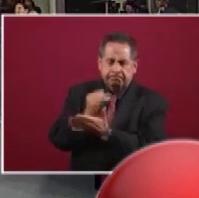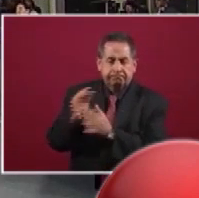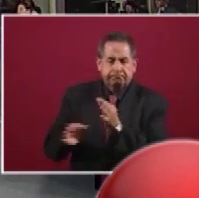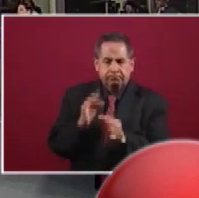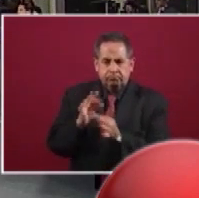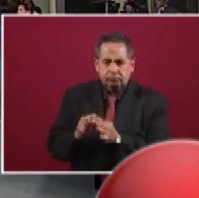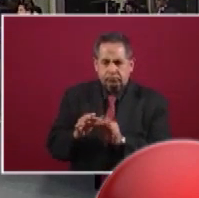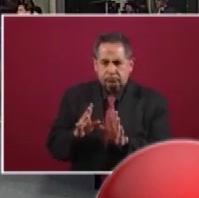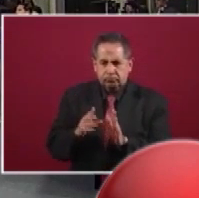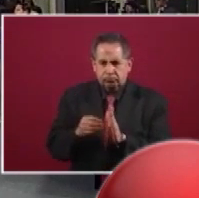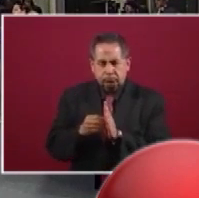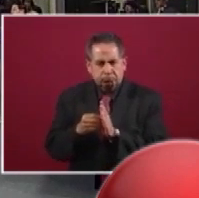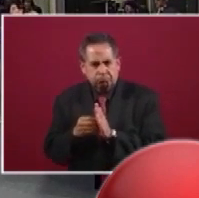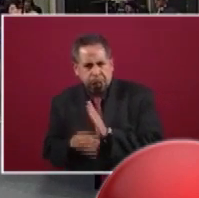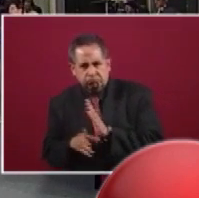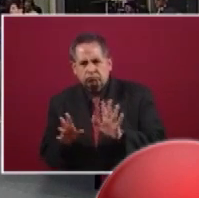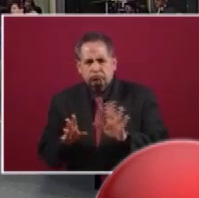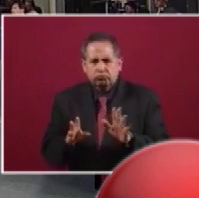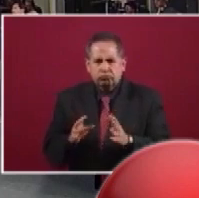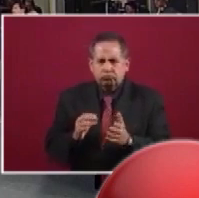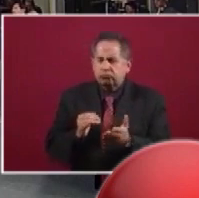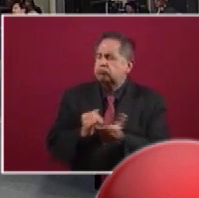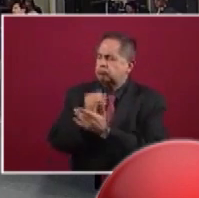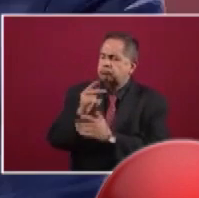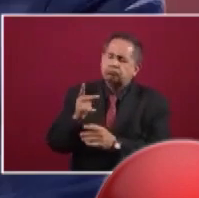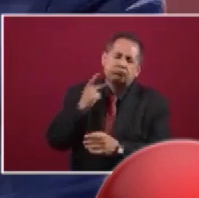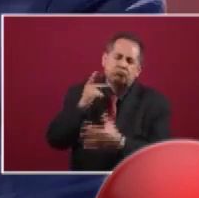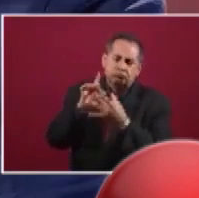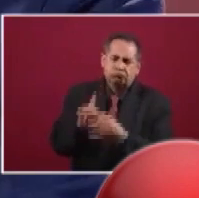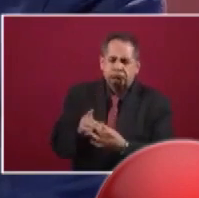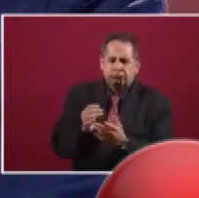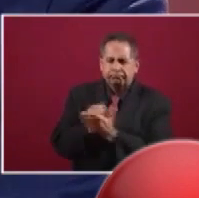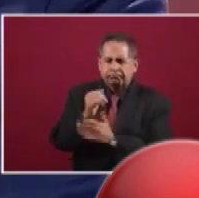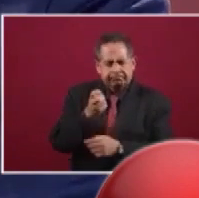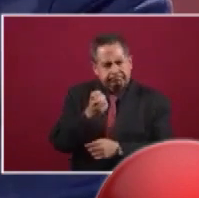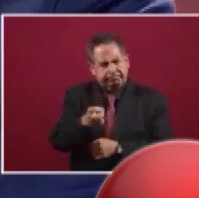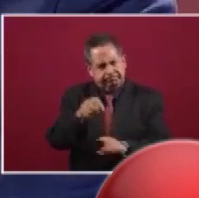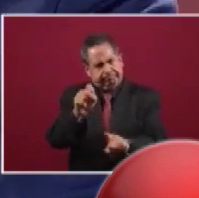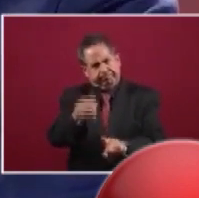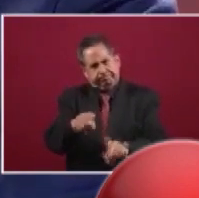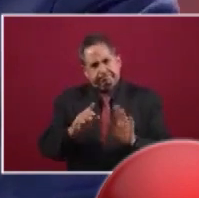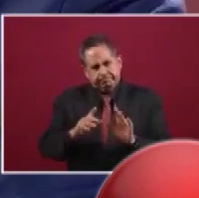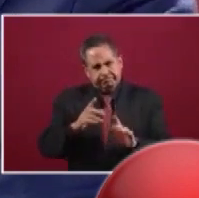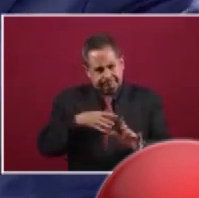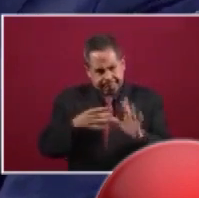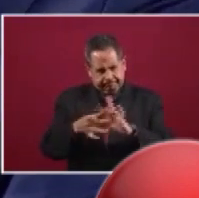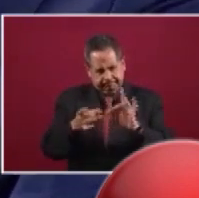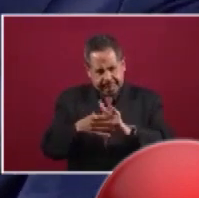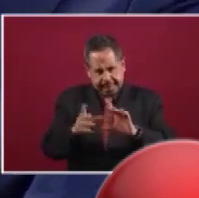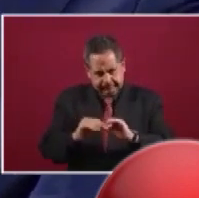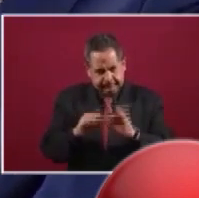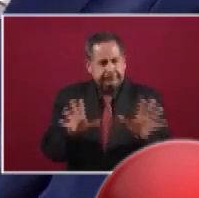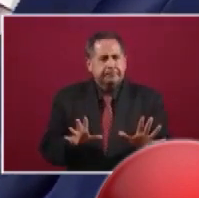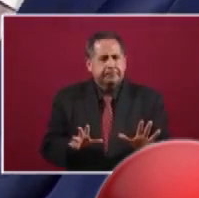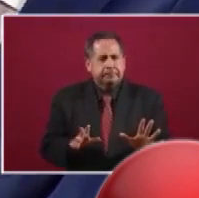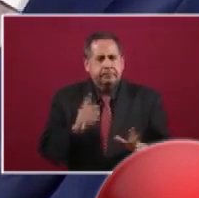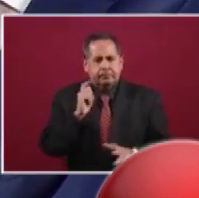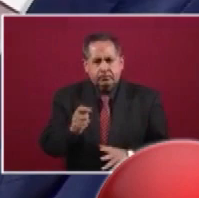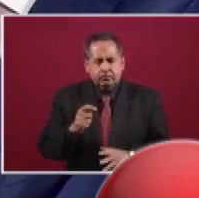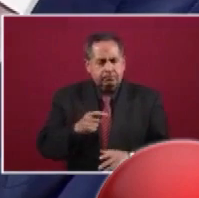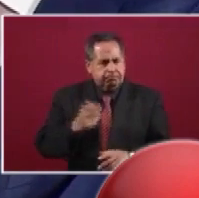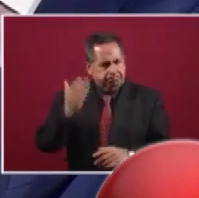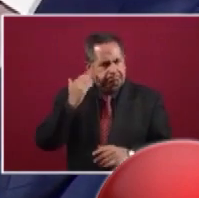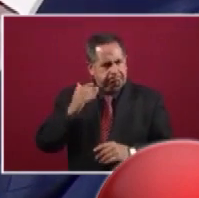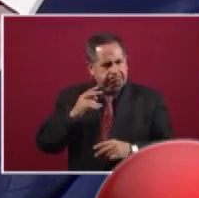una omisión. Una definición política, y porque ahí mismo aclaré en mi